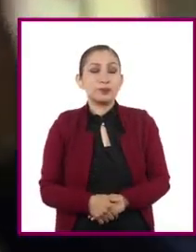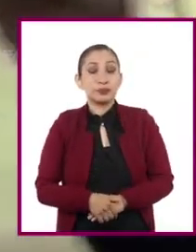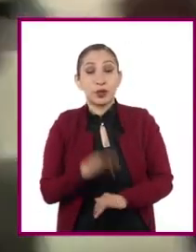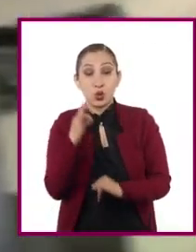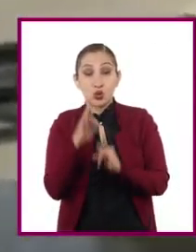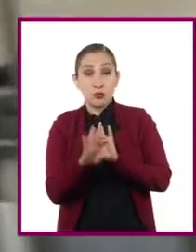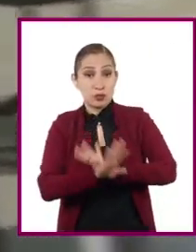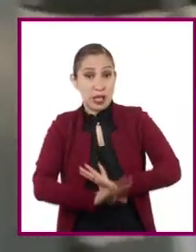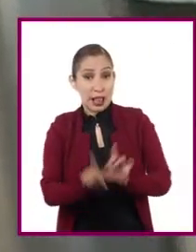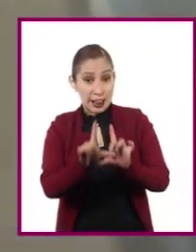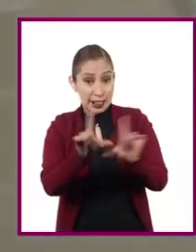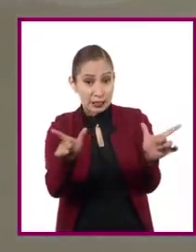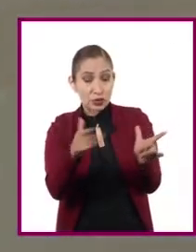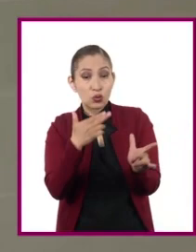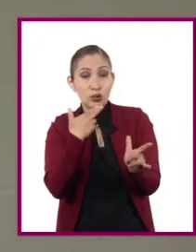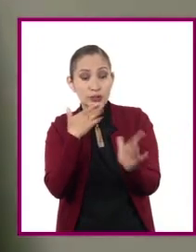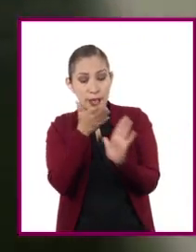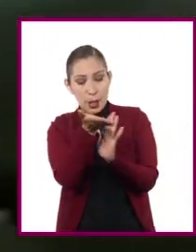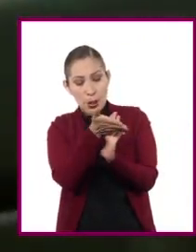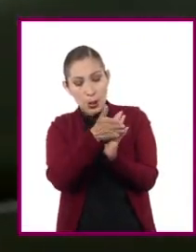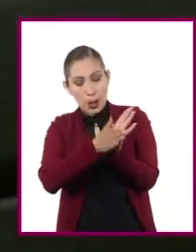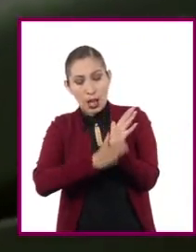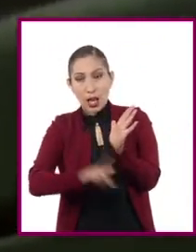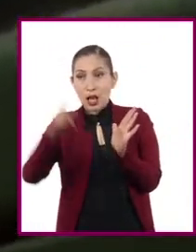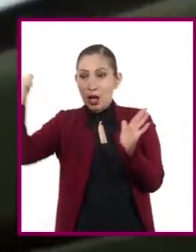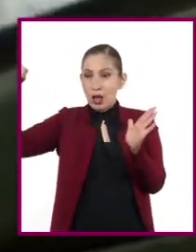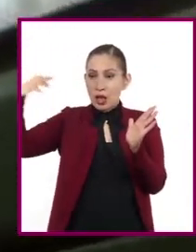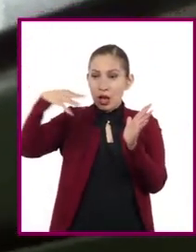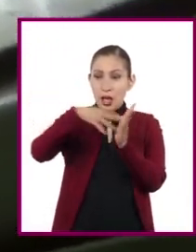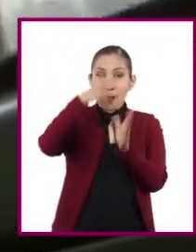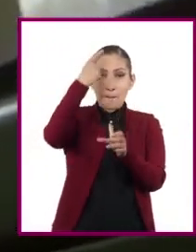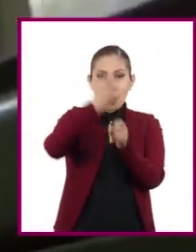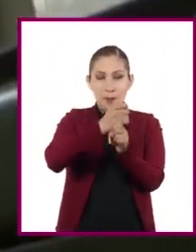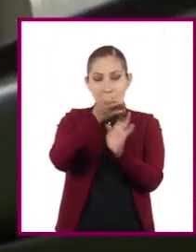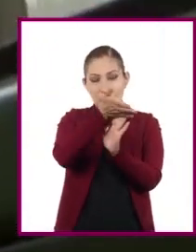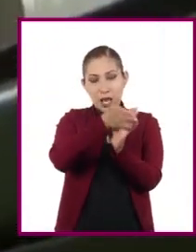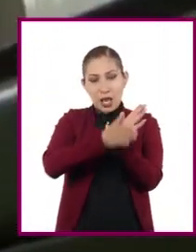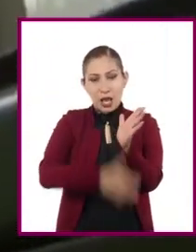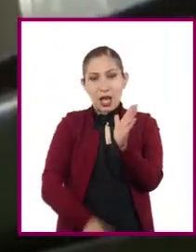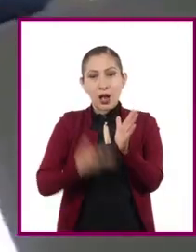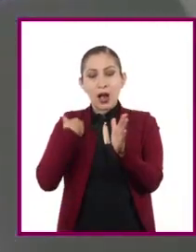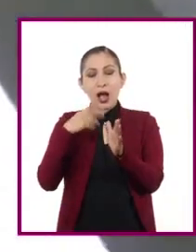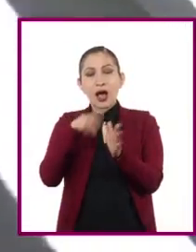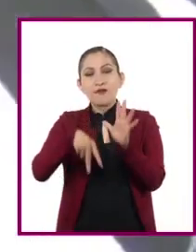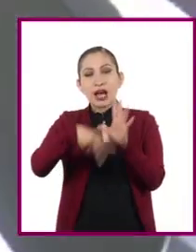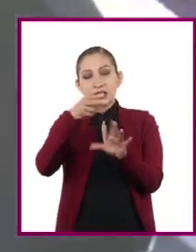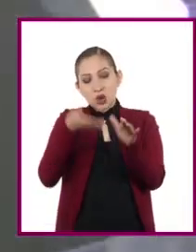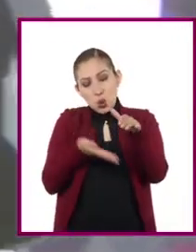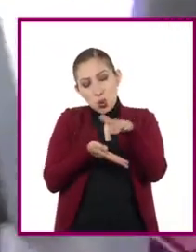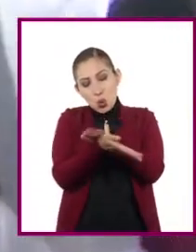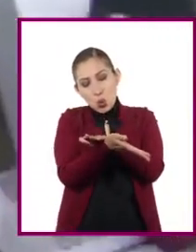Y al final, se le aplica película reflejante de primera superficie al alto vacío.